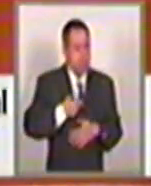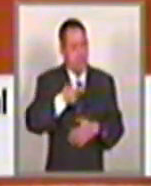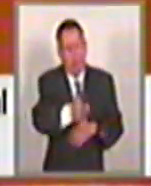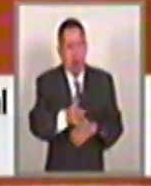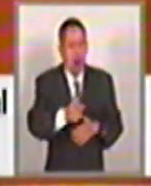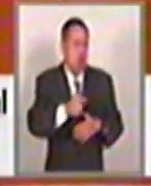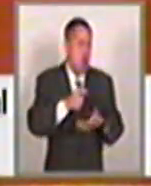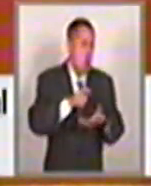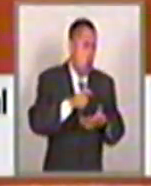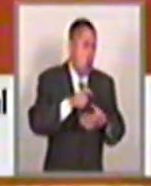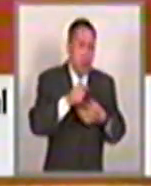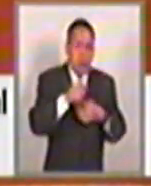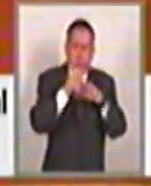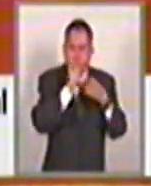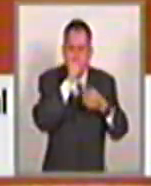y difusión.